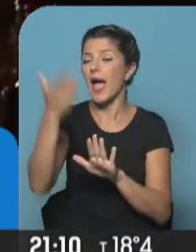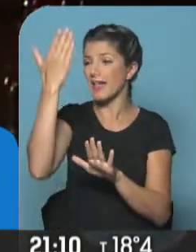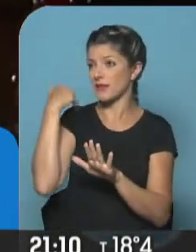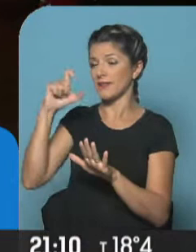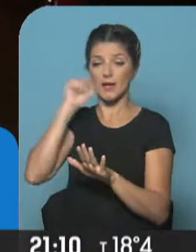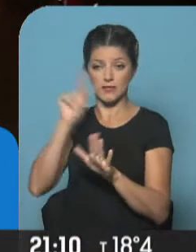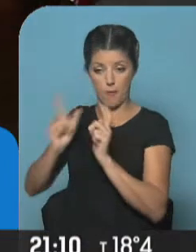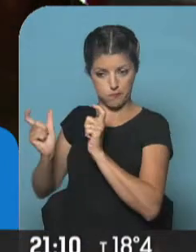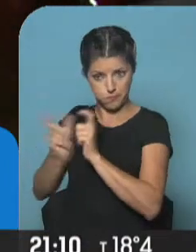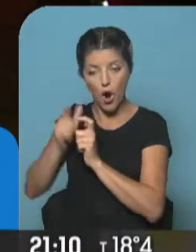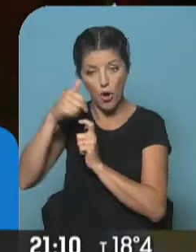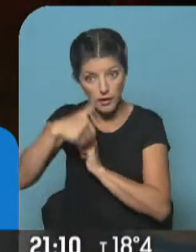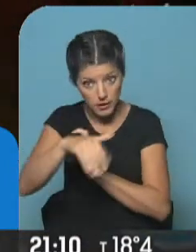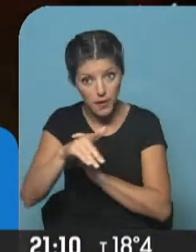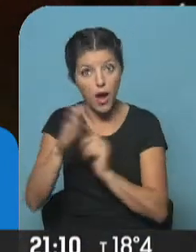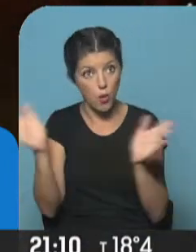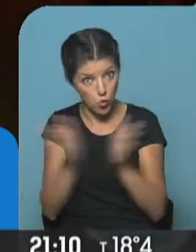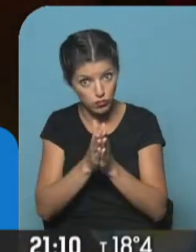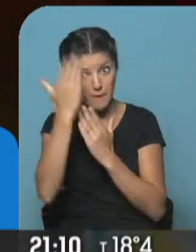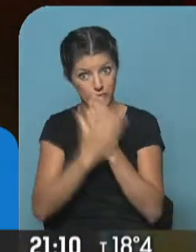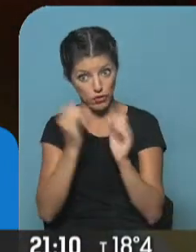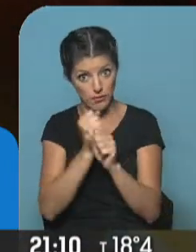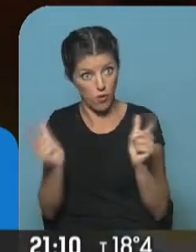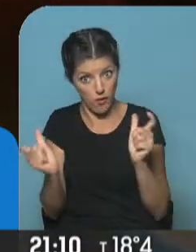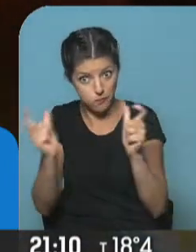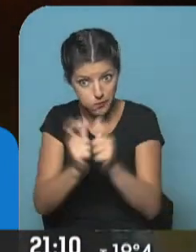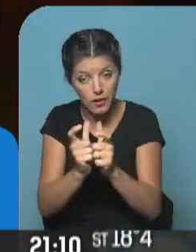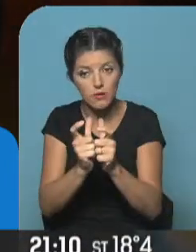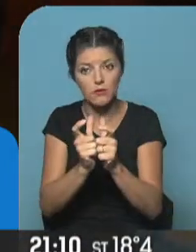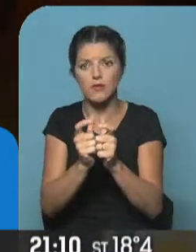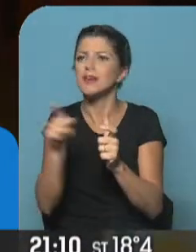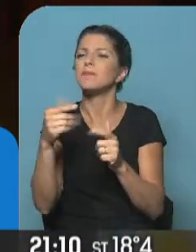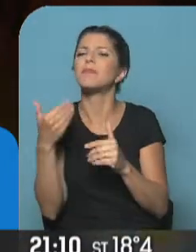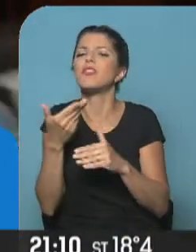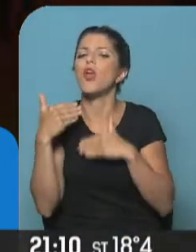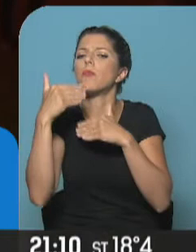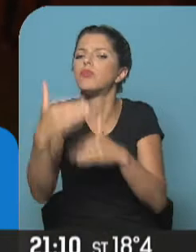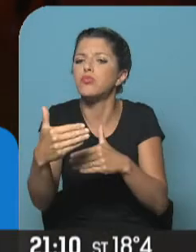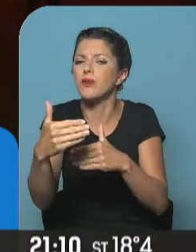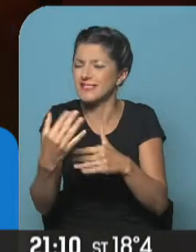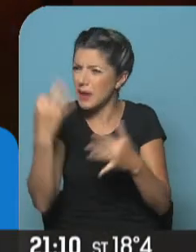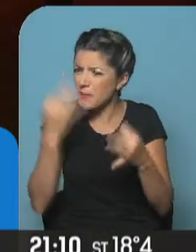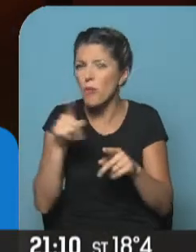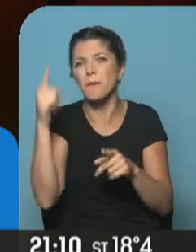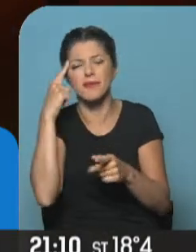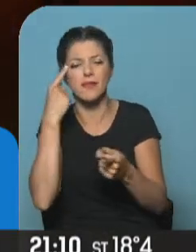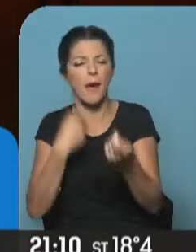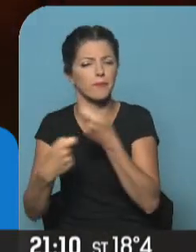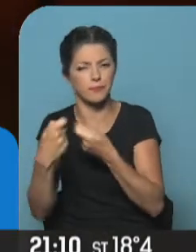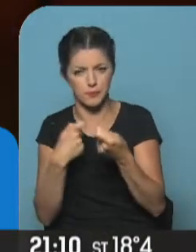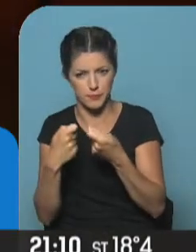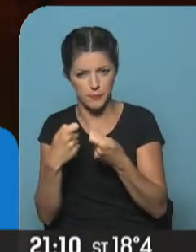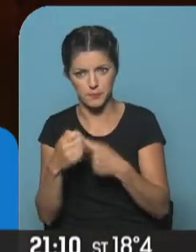Chica, hoy se tenía que reunir con el ministro Triaca. ¿Le sorprendió la postergación? ¿Es parte de la negociación? No nos